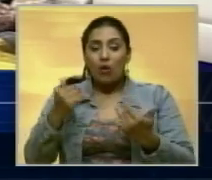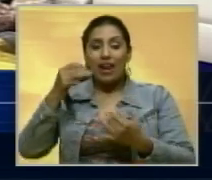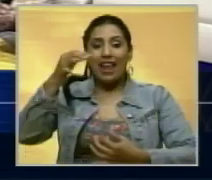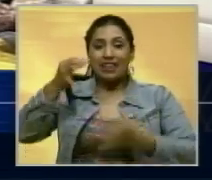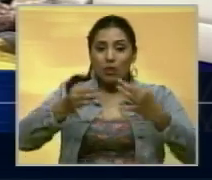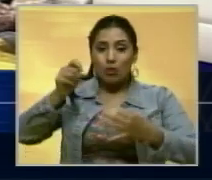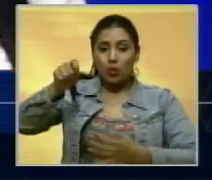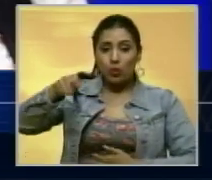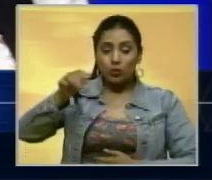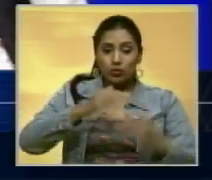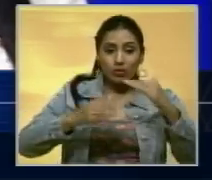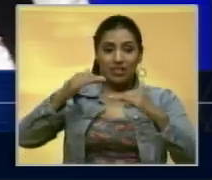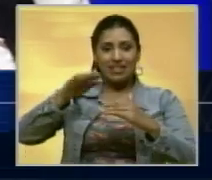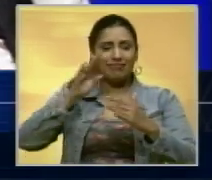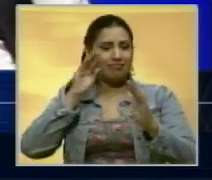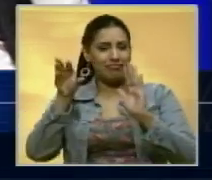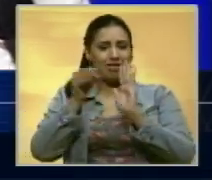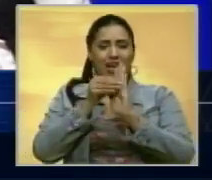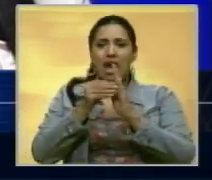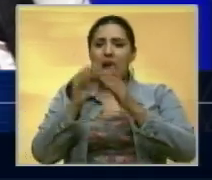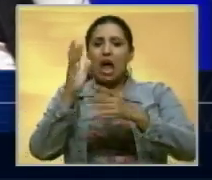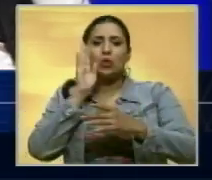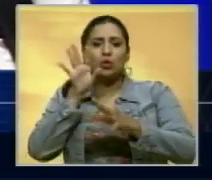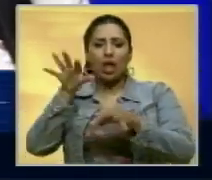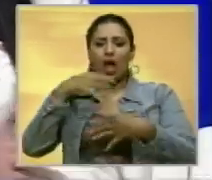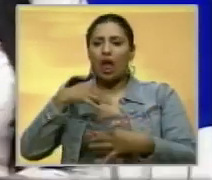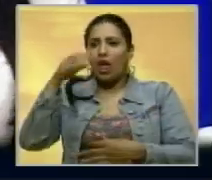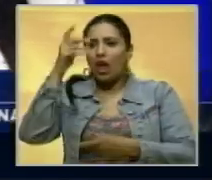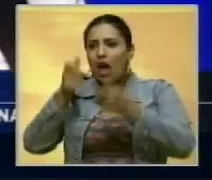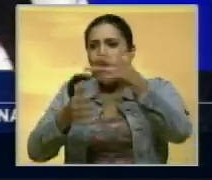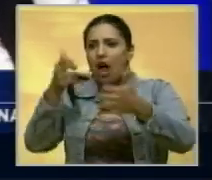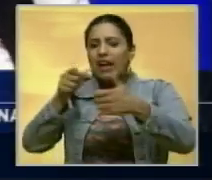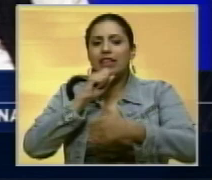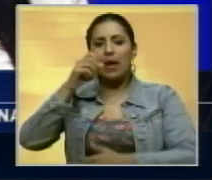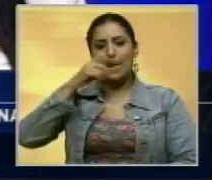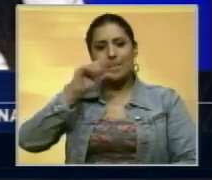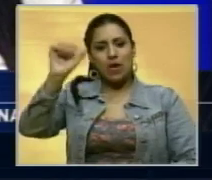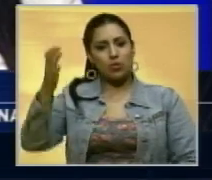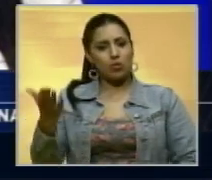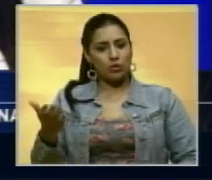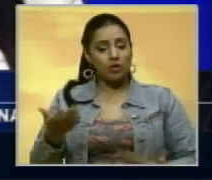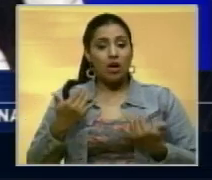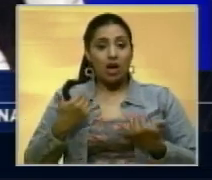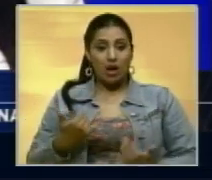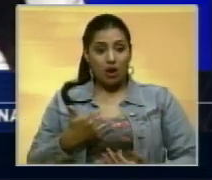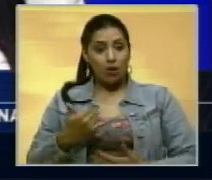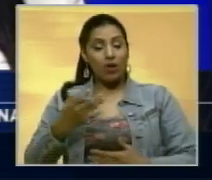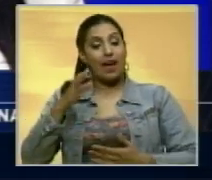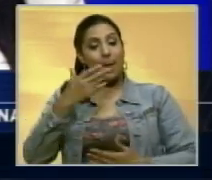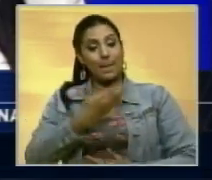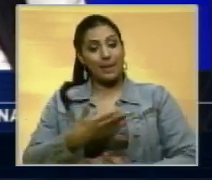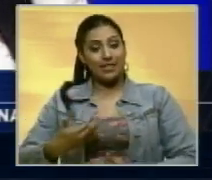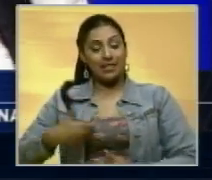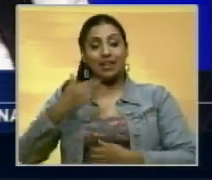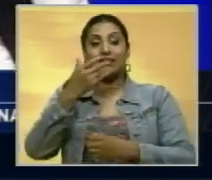Tribunal Supremo que está ajustado a la manga y a los intereses de Miraflores. Aseguró que el referéndum